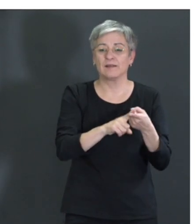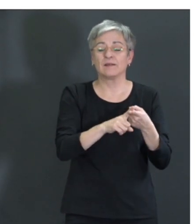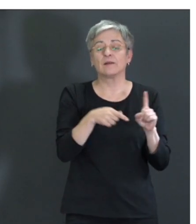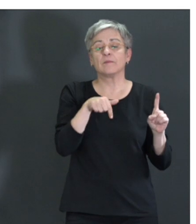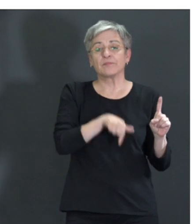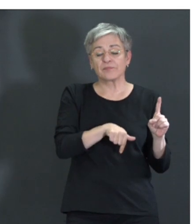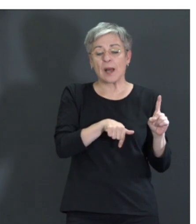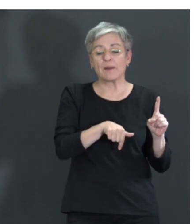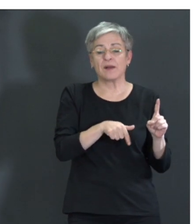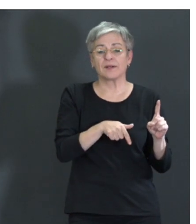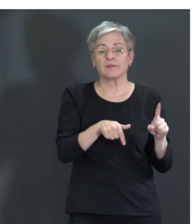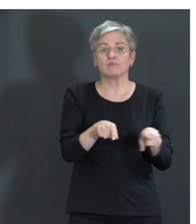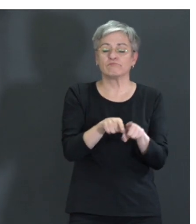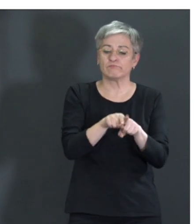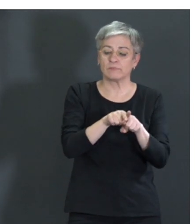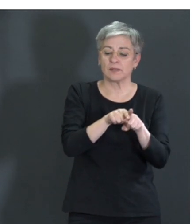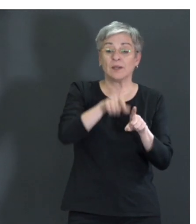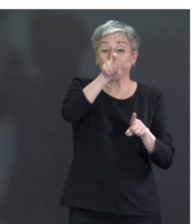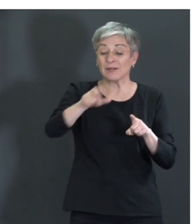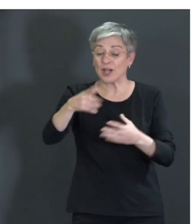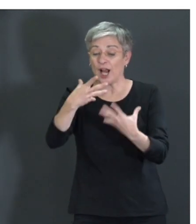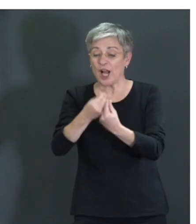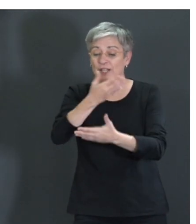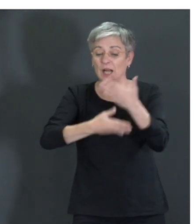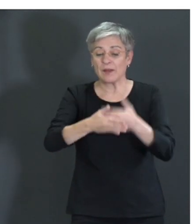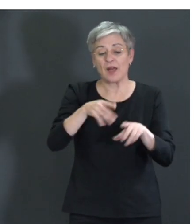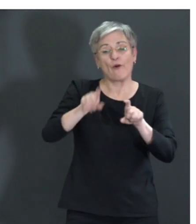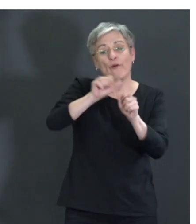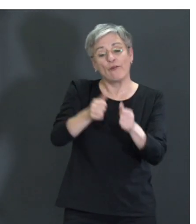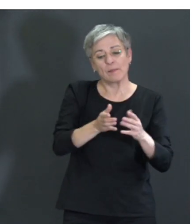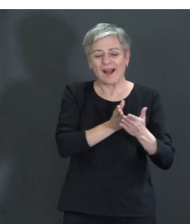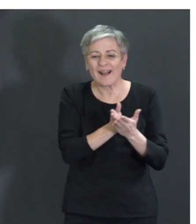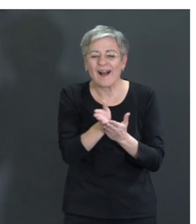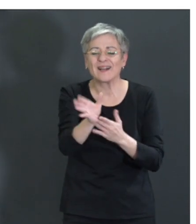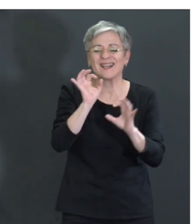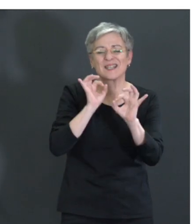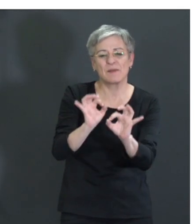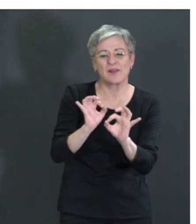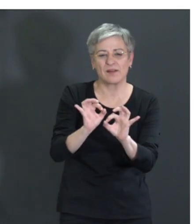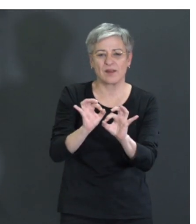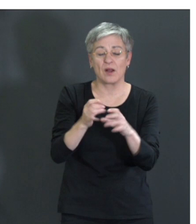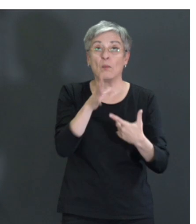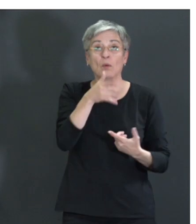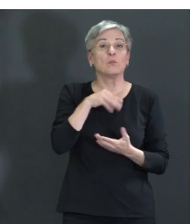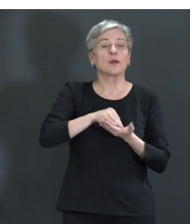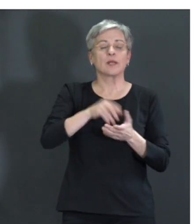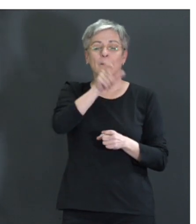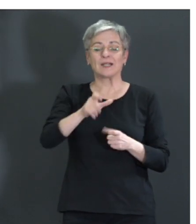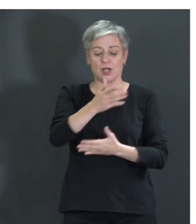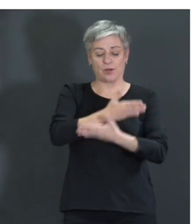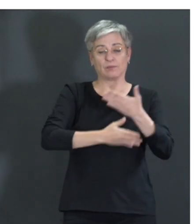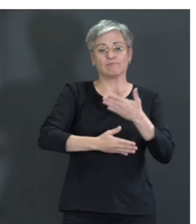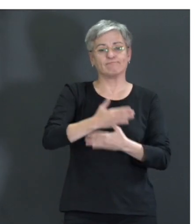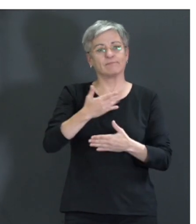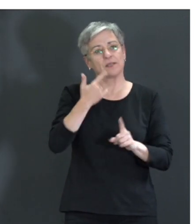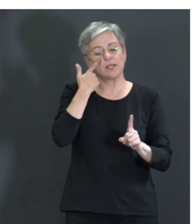canales de reclutamiento no llegan a las personas con discapacidad porque no son canales especializados y las personas con discapacidad no son los canales